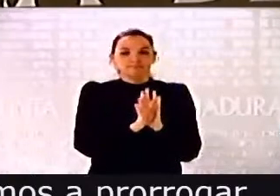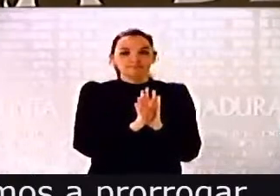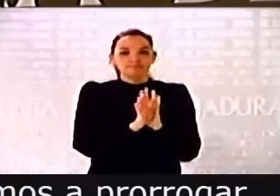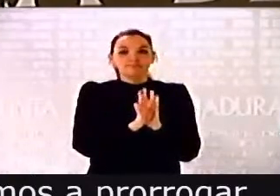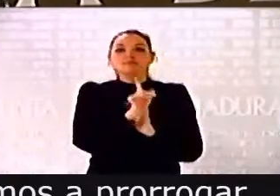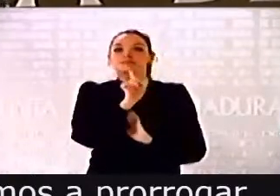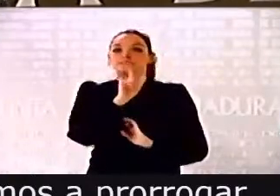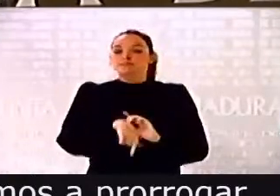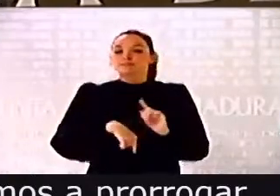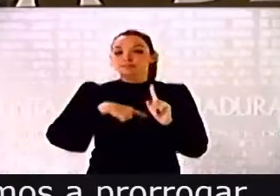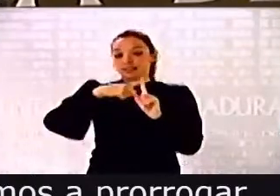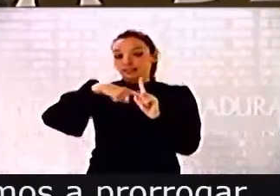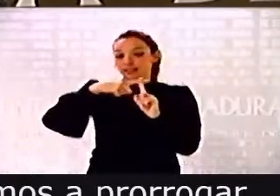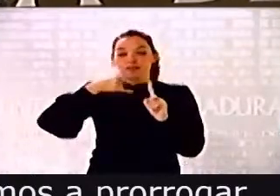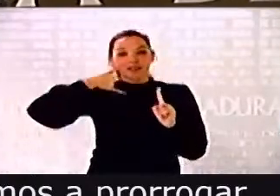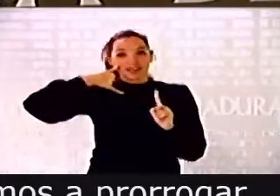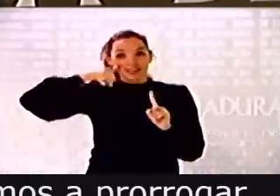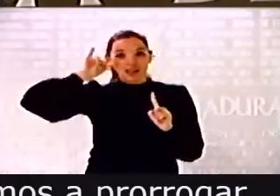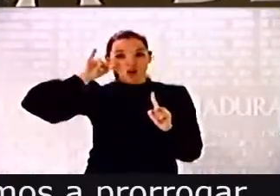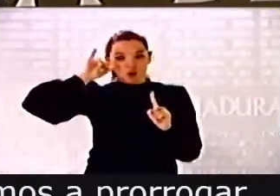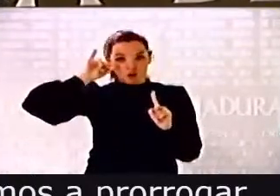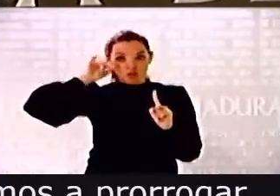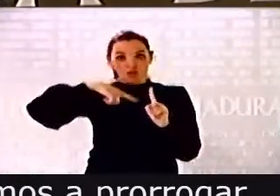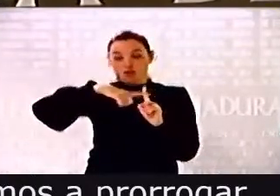en el nivel de riesgo